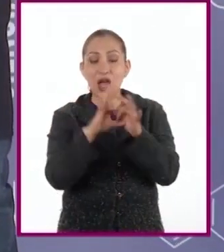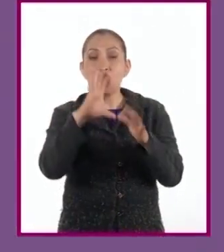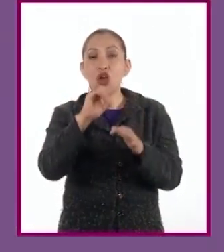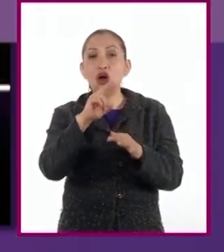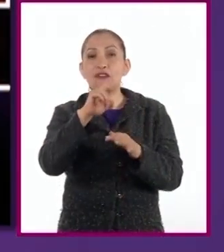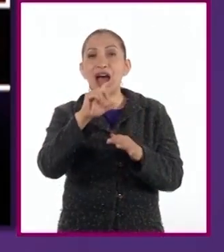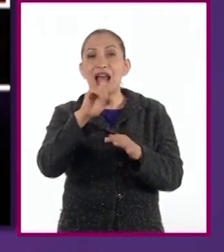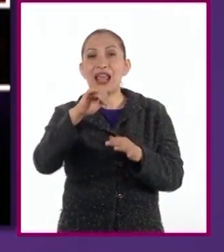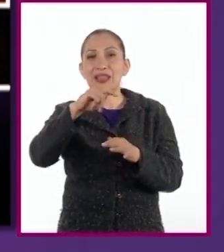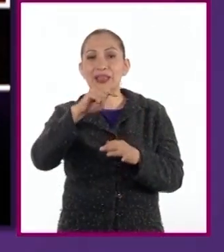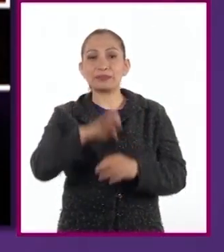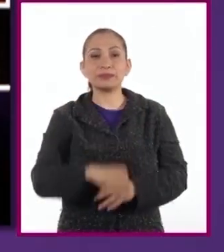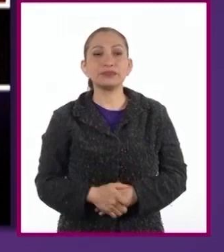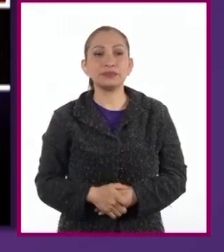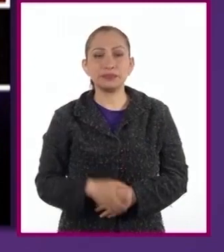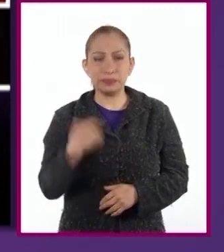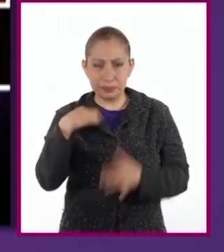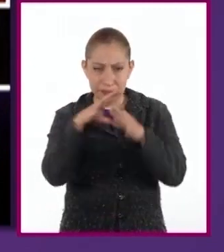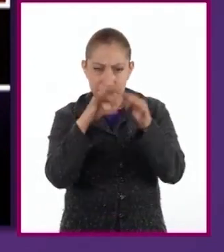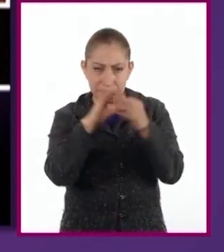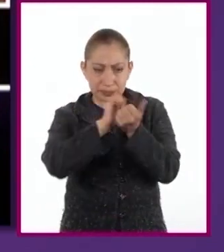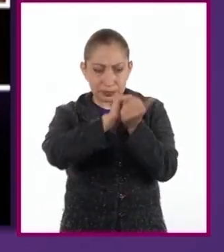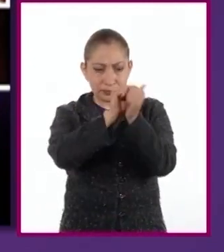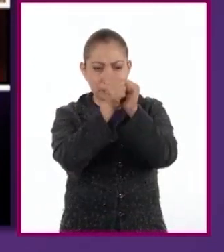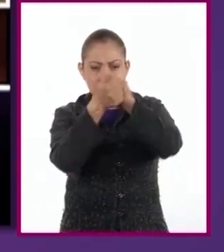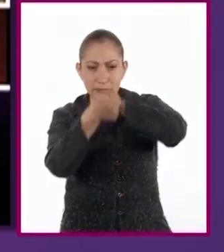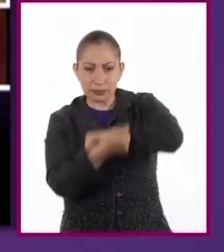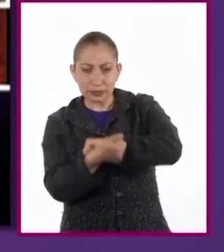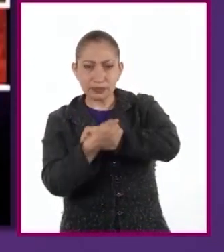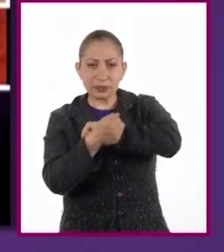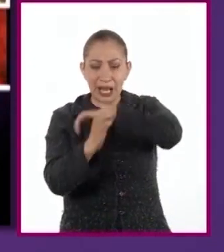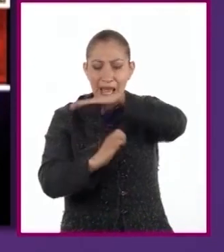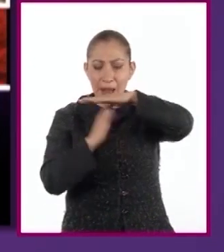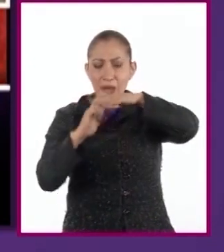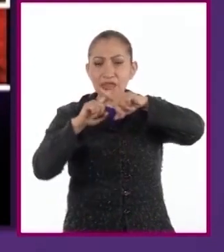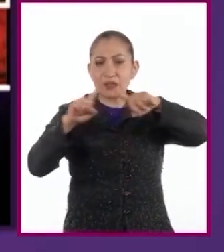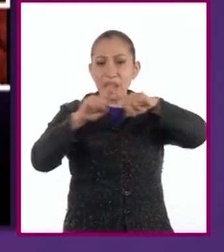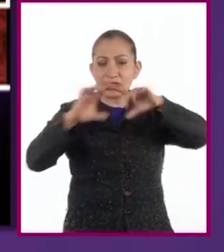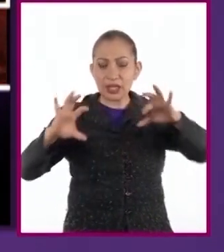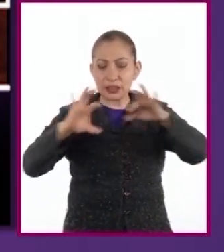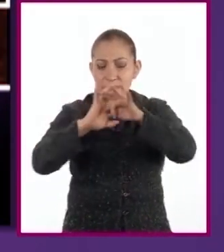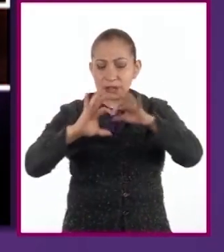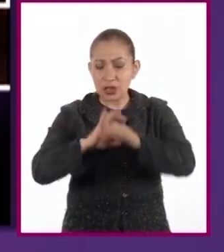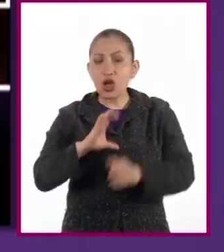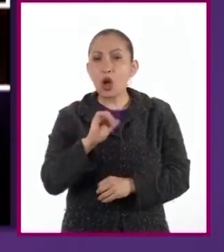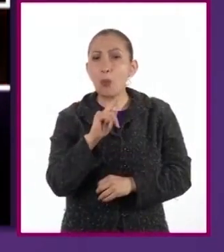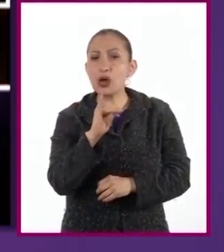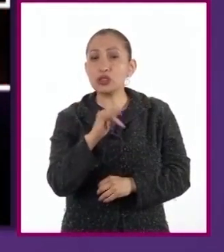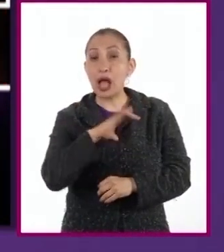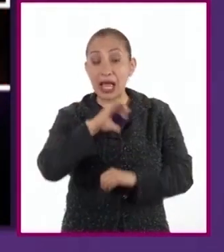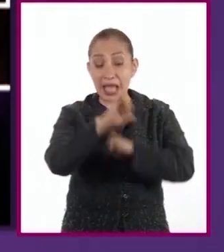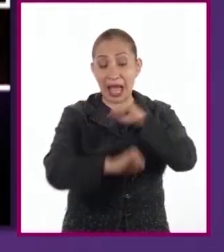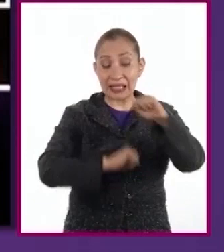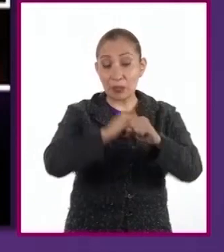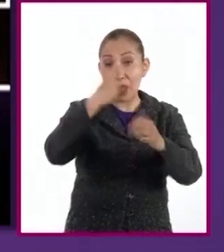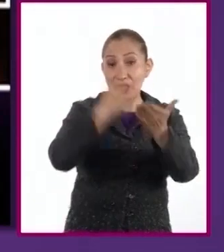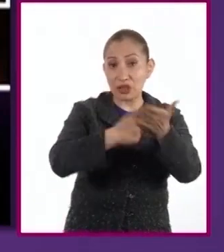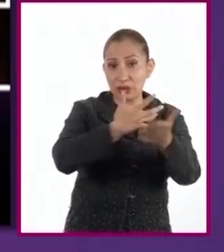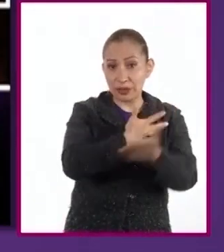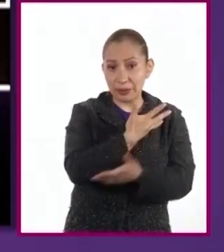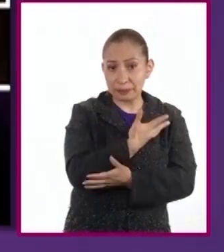covalente. La explicación de la transformación de los elementos en distintos compuestos se encuentra en los átomos que los